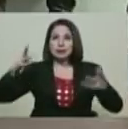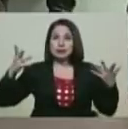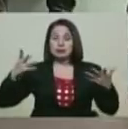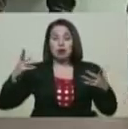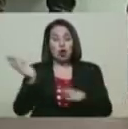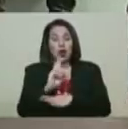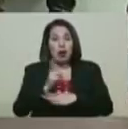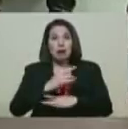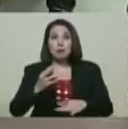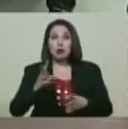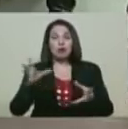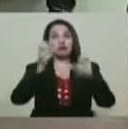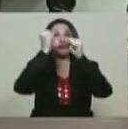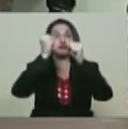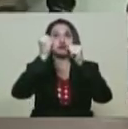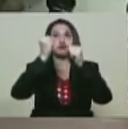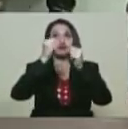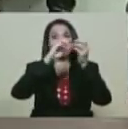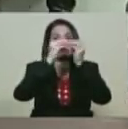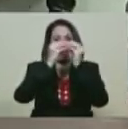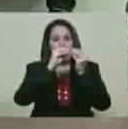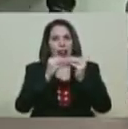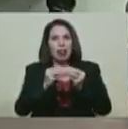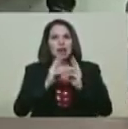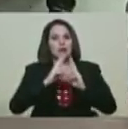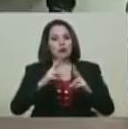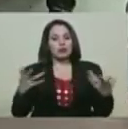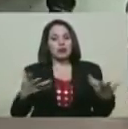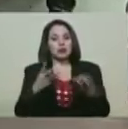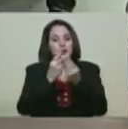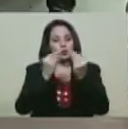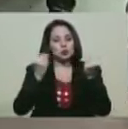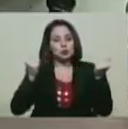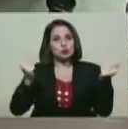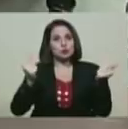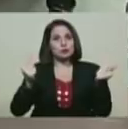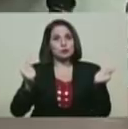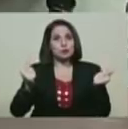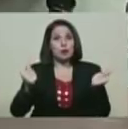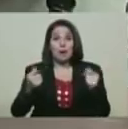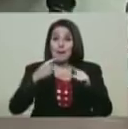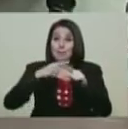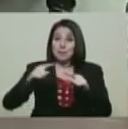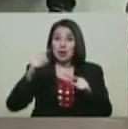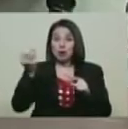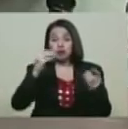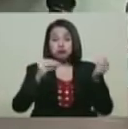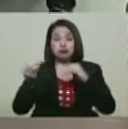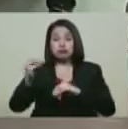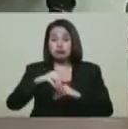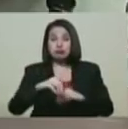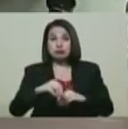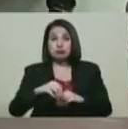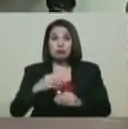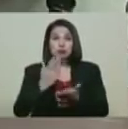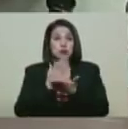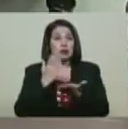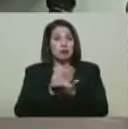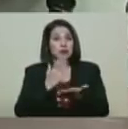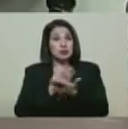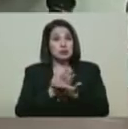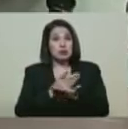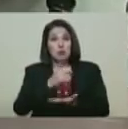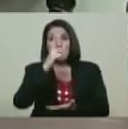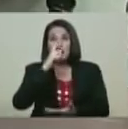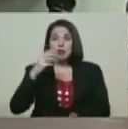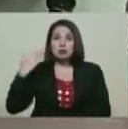inmediatamente los atajamos, buscamos su rectificación. Pero la gran mayoría de las veces, como sucedió en el año